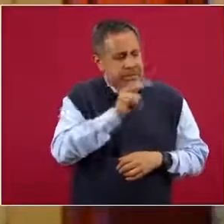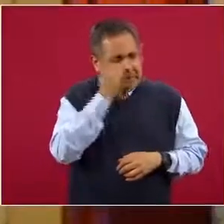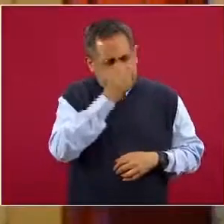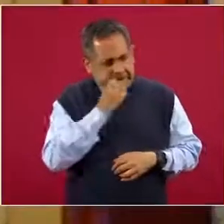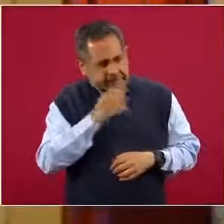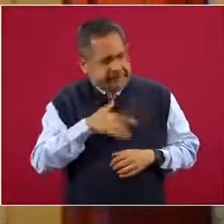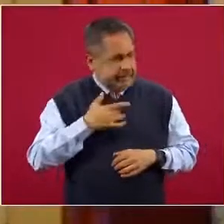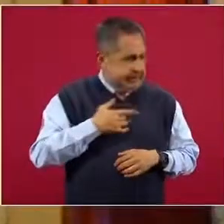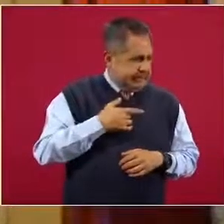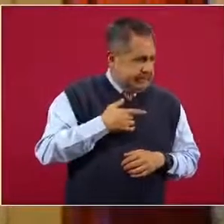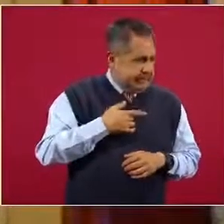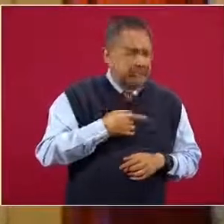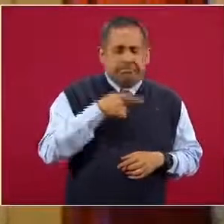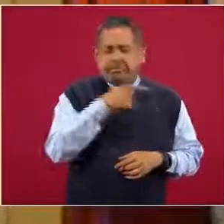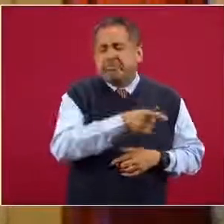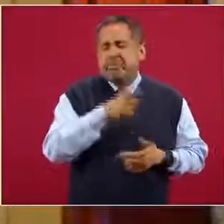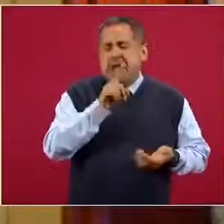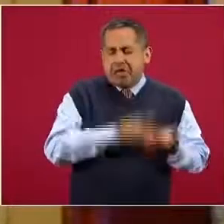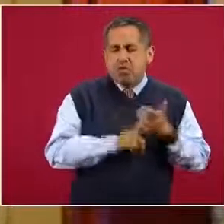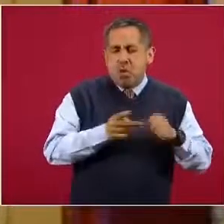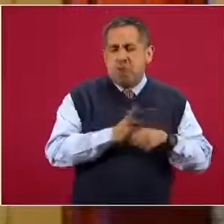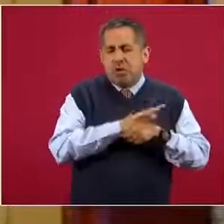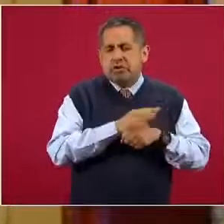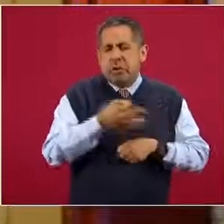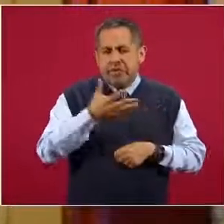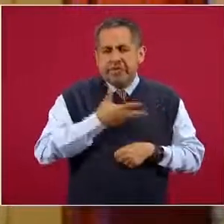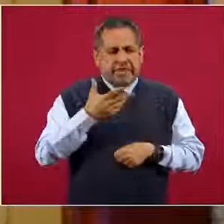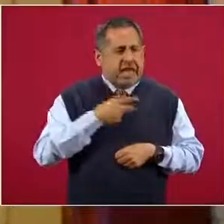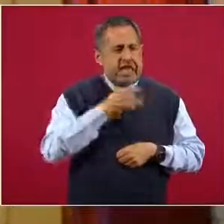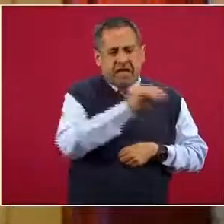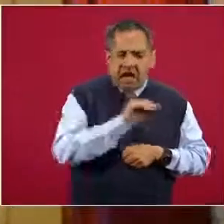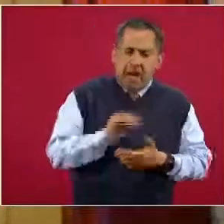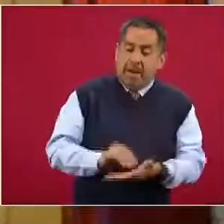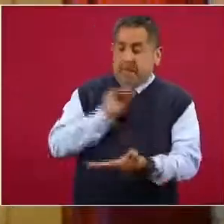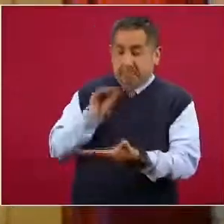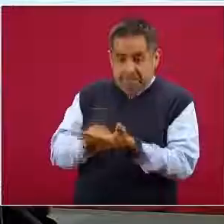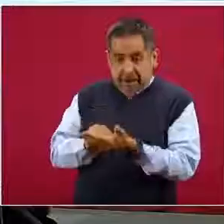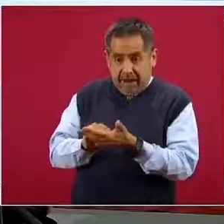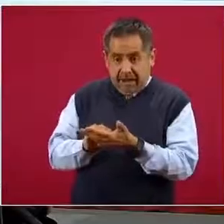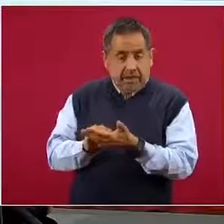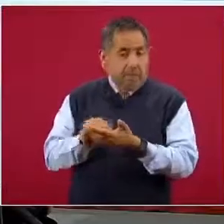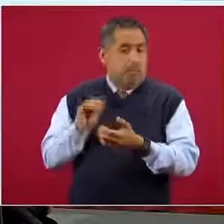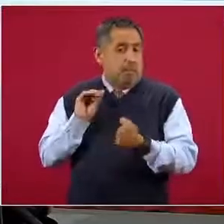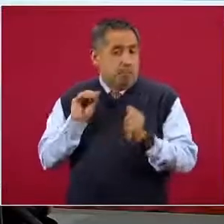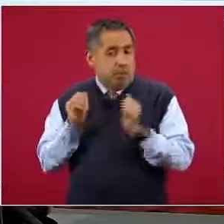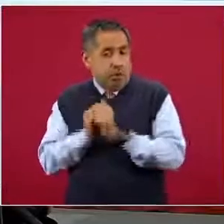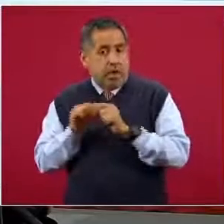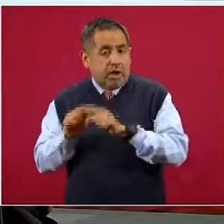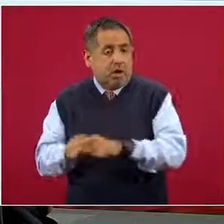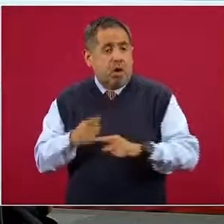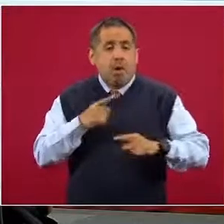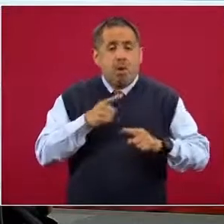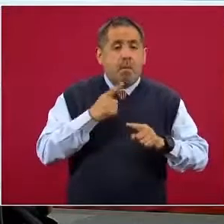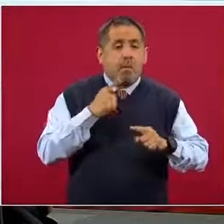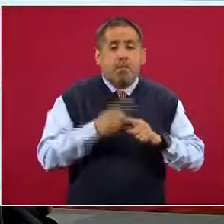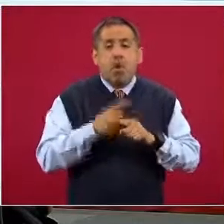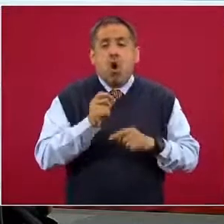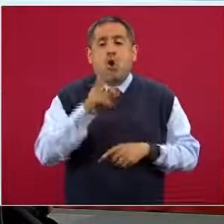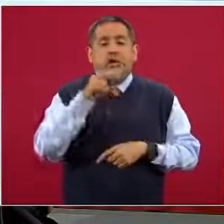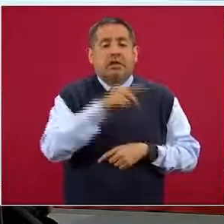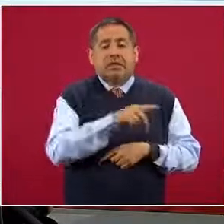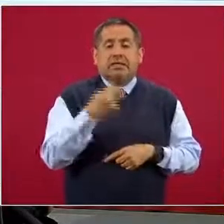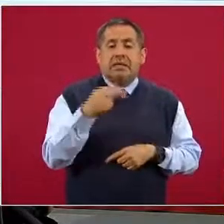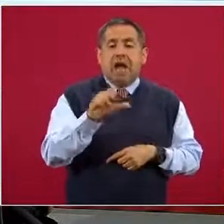epidemiológica, clasificar también una persona como caso confirmado por asociación epidemiológica, que como